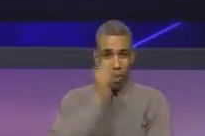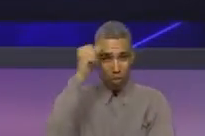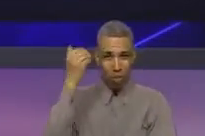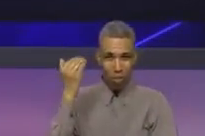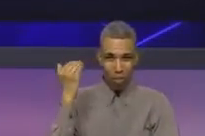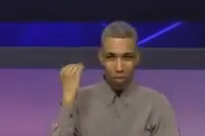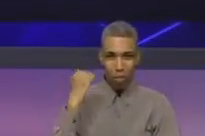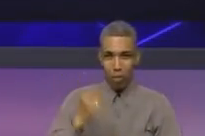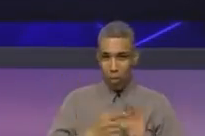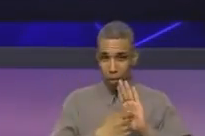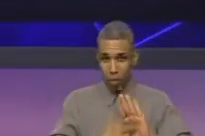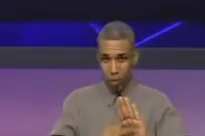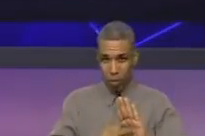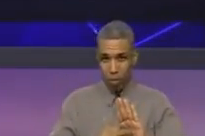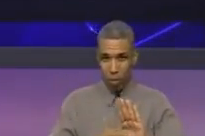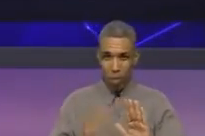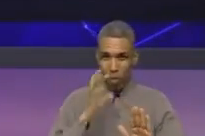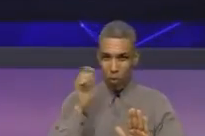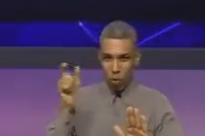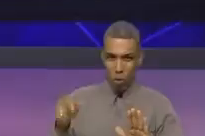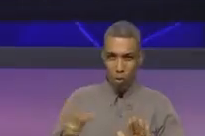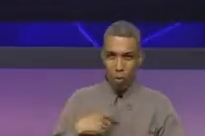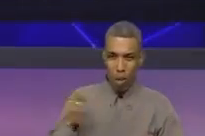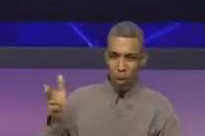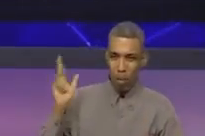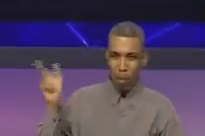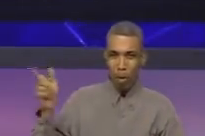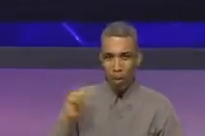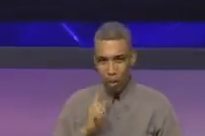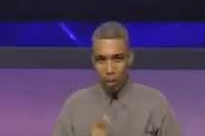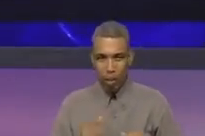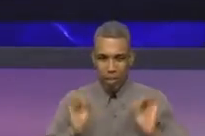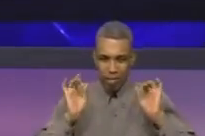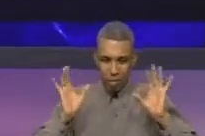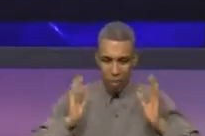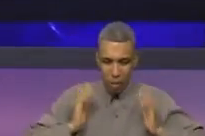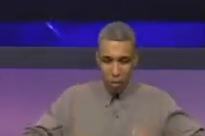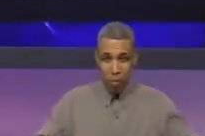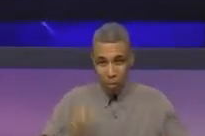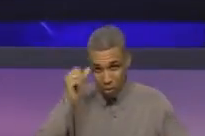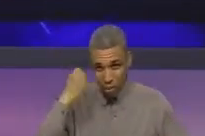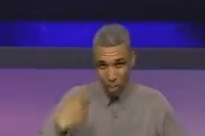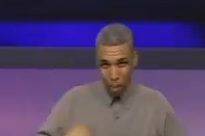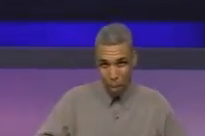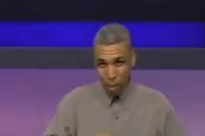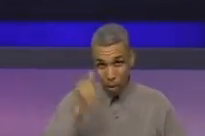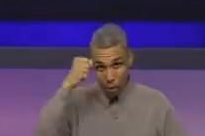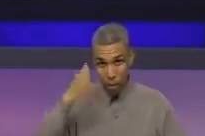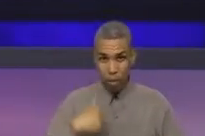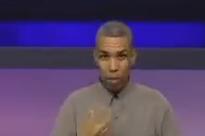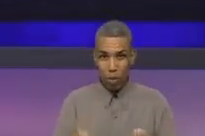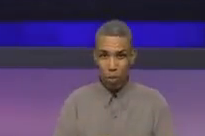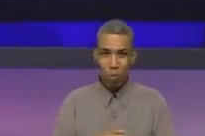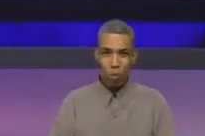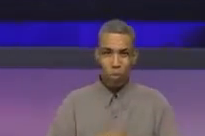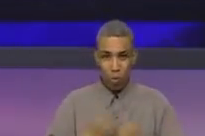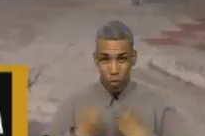semana. Nuestro periodista Cristian Aleán amplía, nos informa sobre este lamentable hecho. Adelante, Cristian.